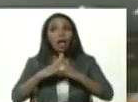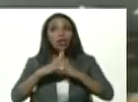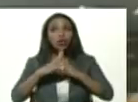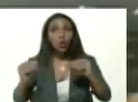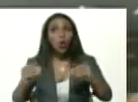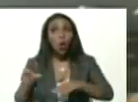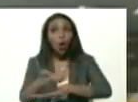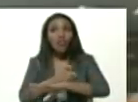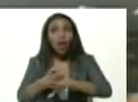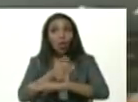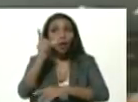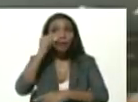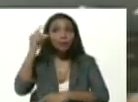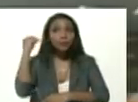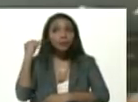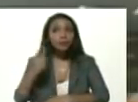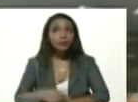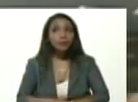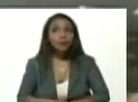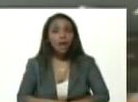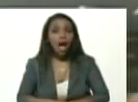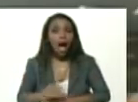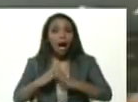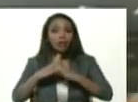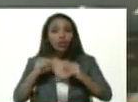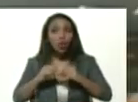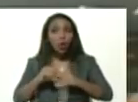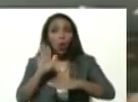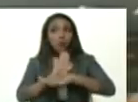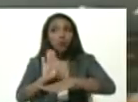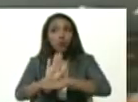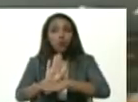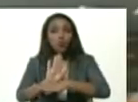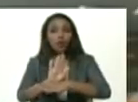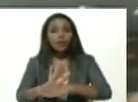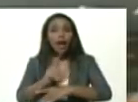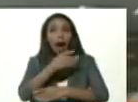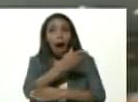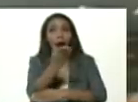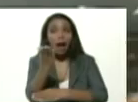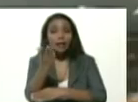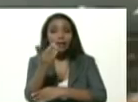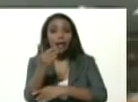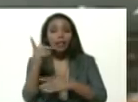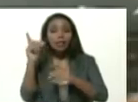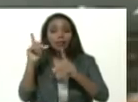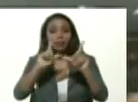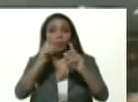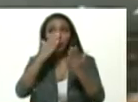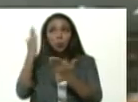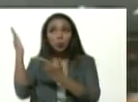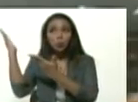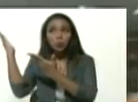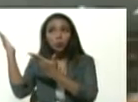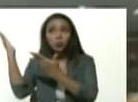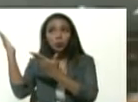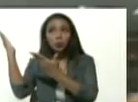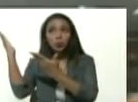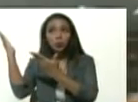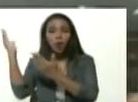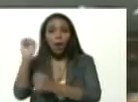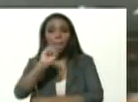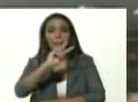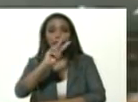y gobernadoras, a todos los protectores y protectoras, ahí están en esa pantalla, los 23 estados del